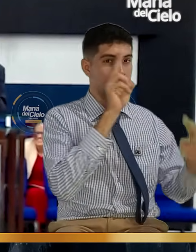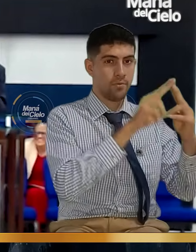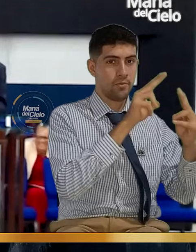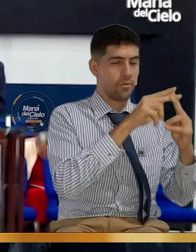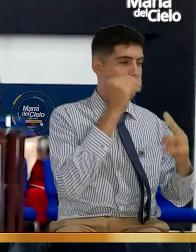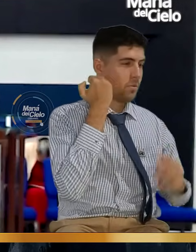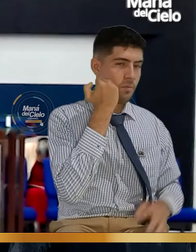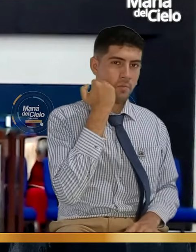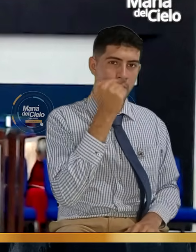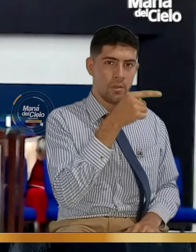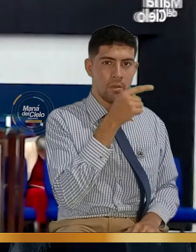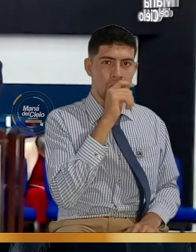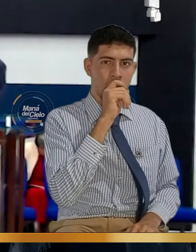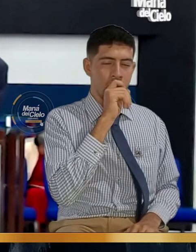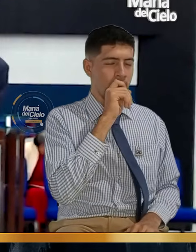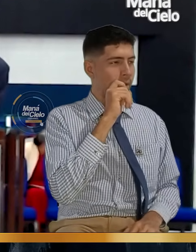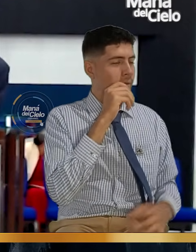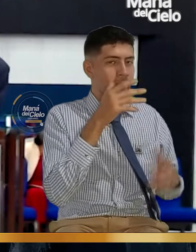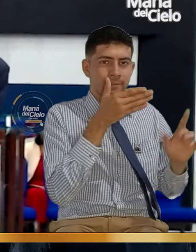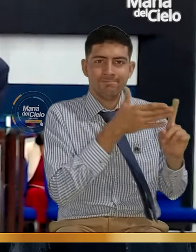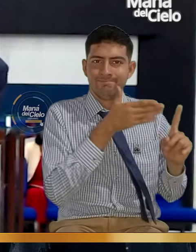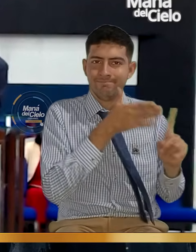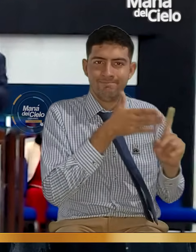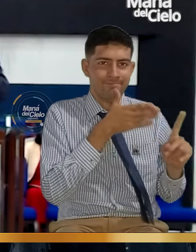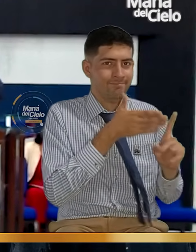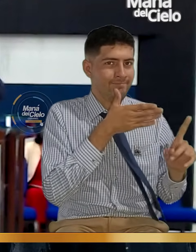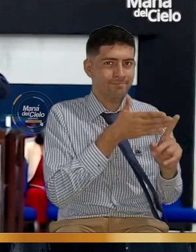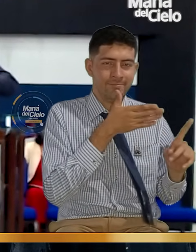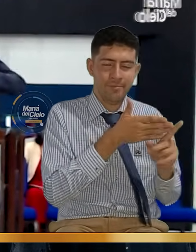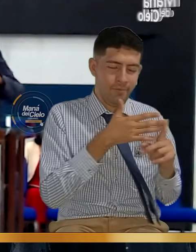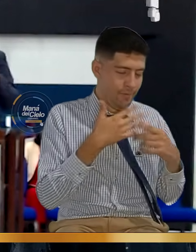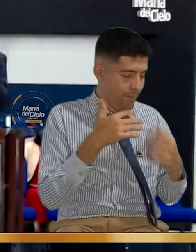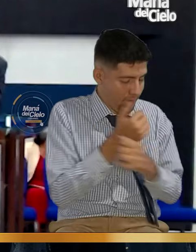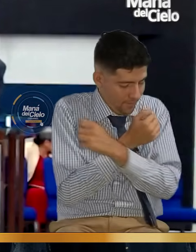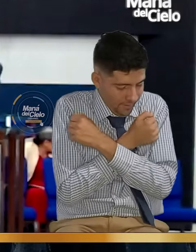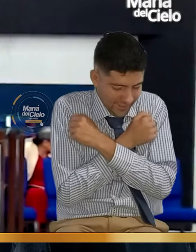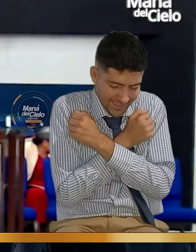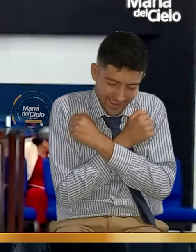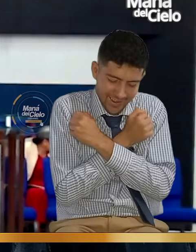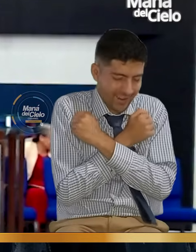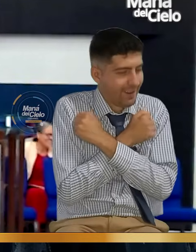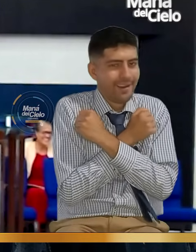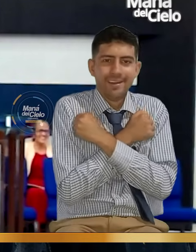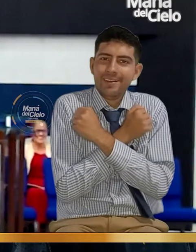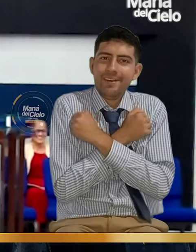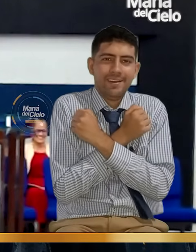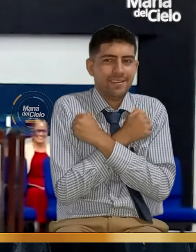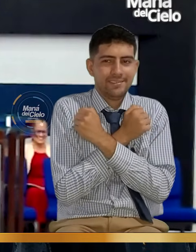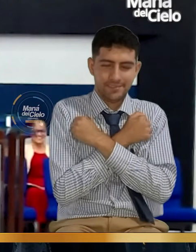esa monareta, no, mejor dicho. Ese Jacob la corrió. Gloria a